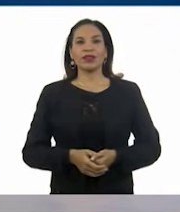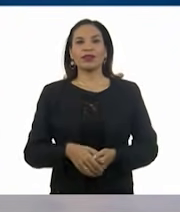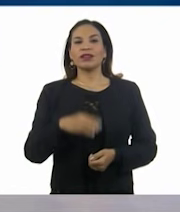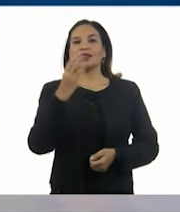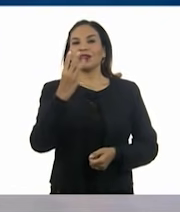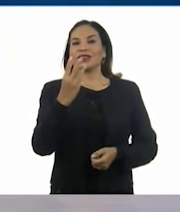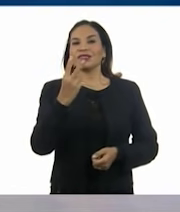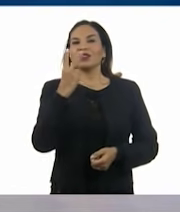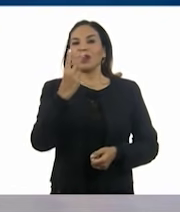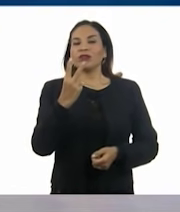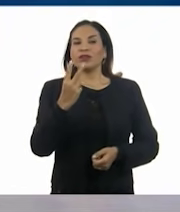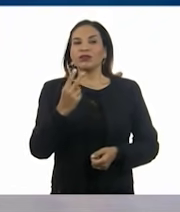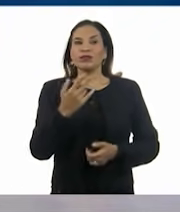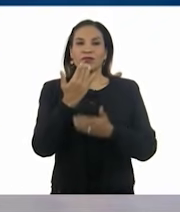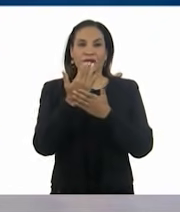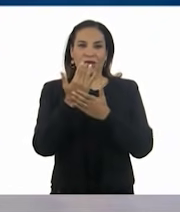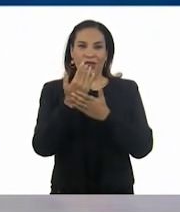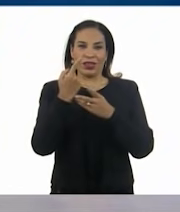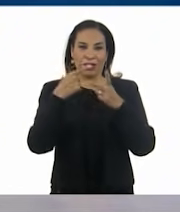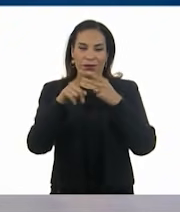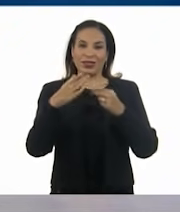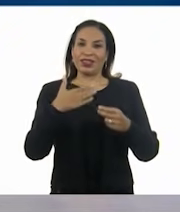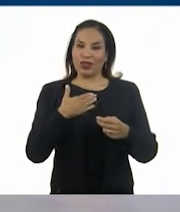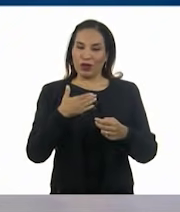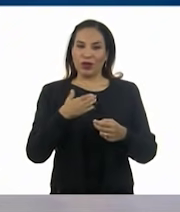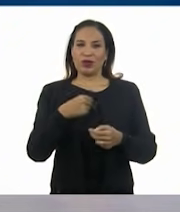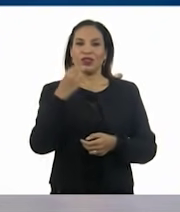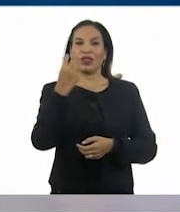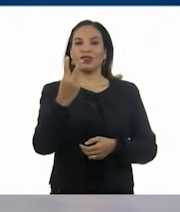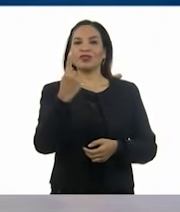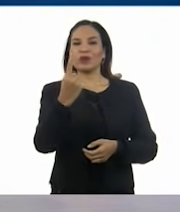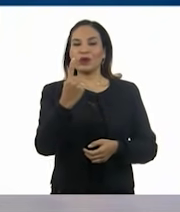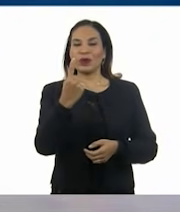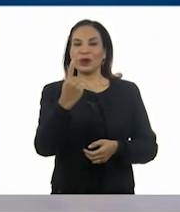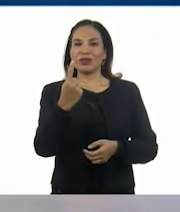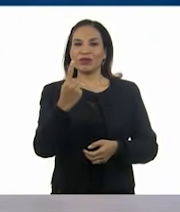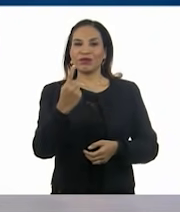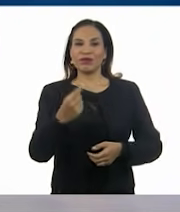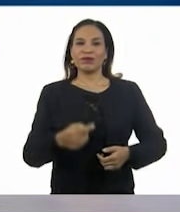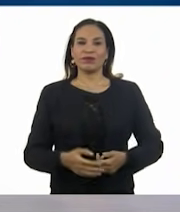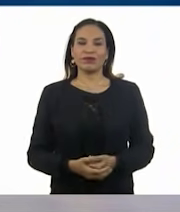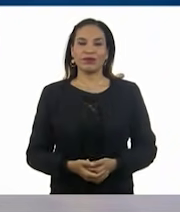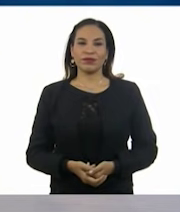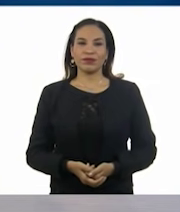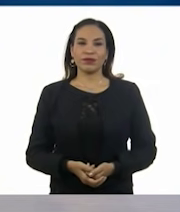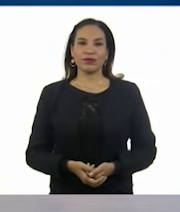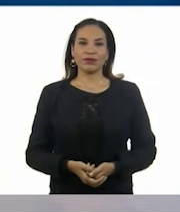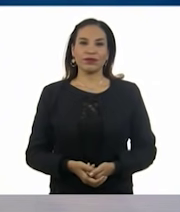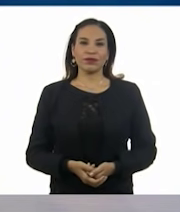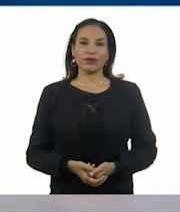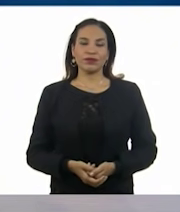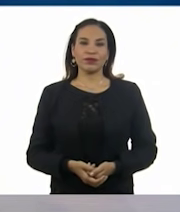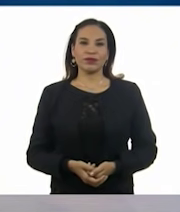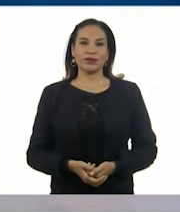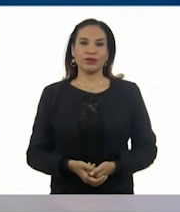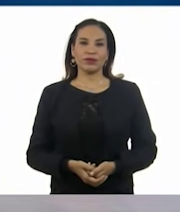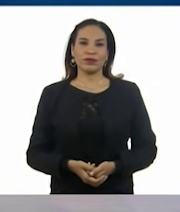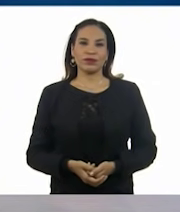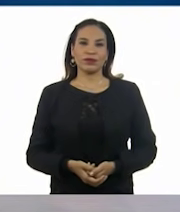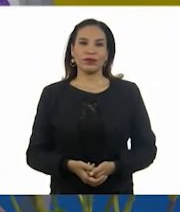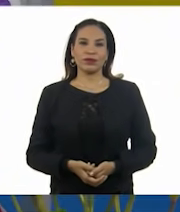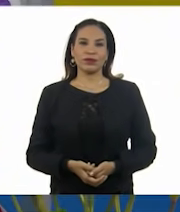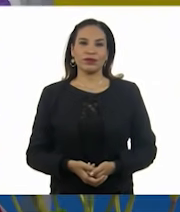Tres, dos, espérame, primero voy a empezar yo, ¿eh? Dos, uno. Uno. Tres, dos,